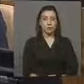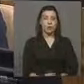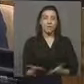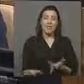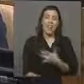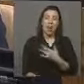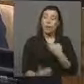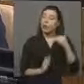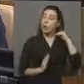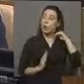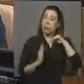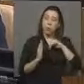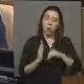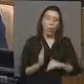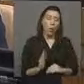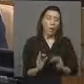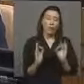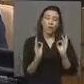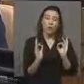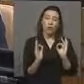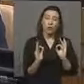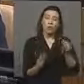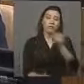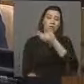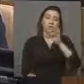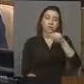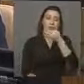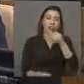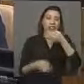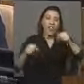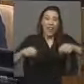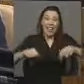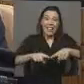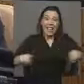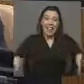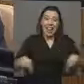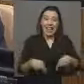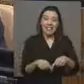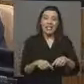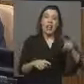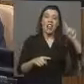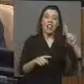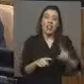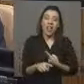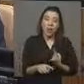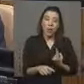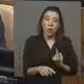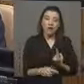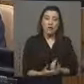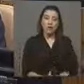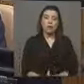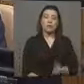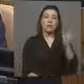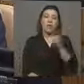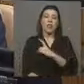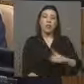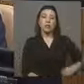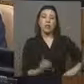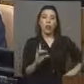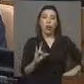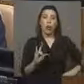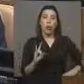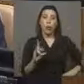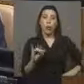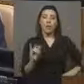Lamento profundamente las palabras vertidas en esta sala, una vez más, por el diputado de la UDI,